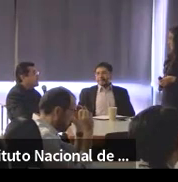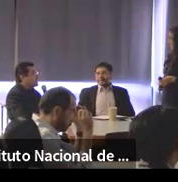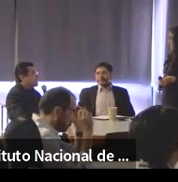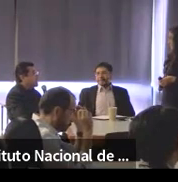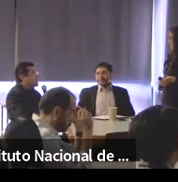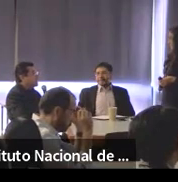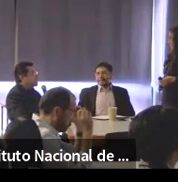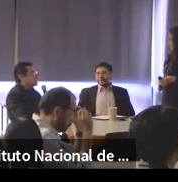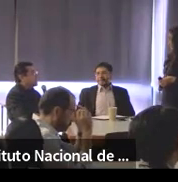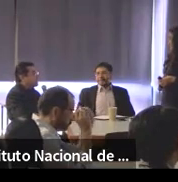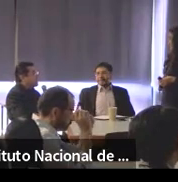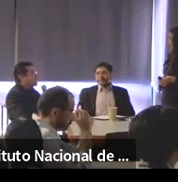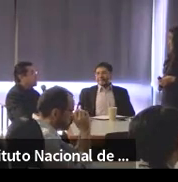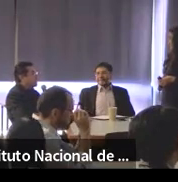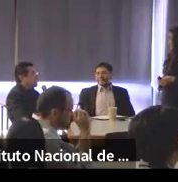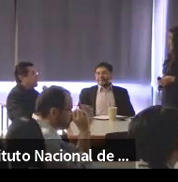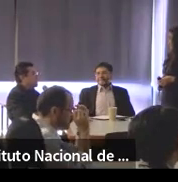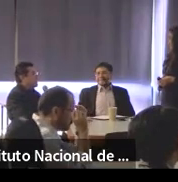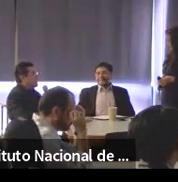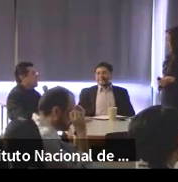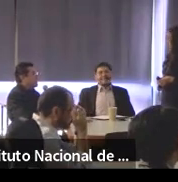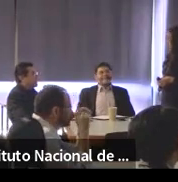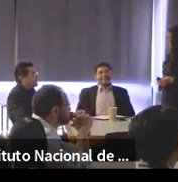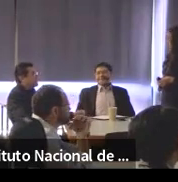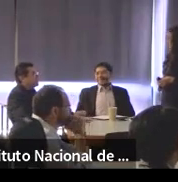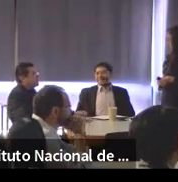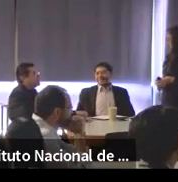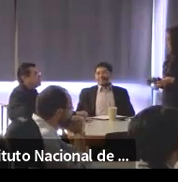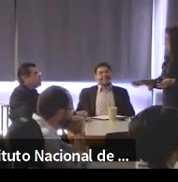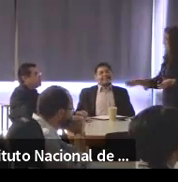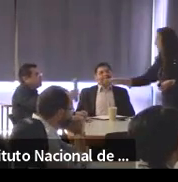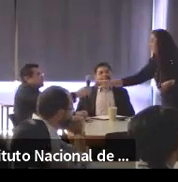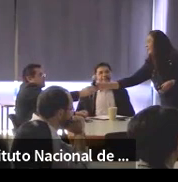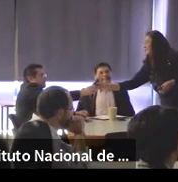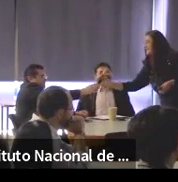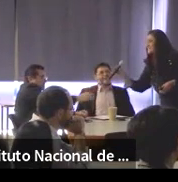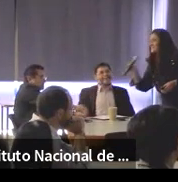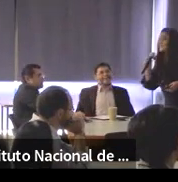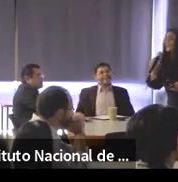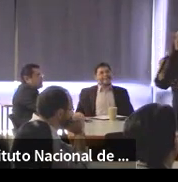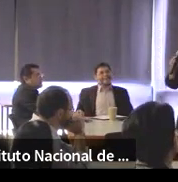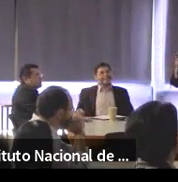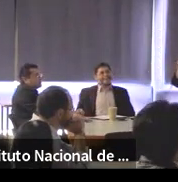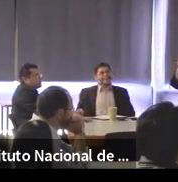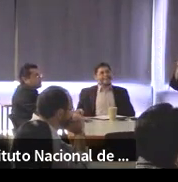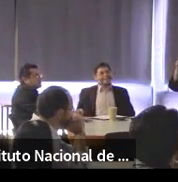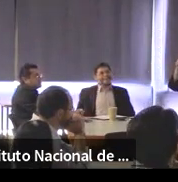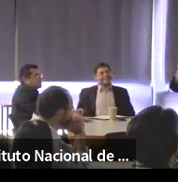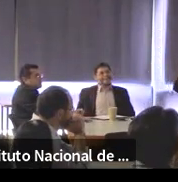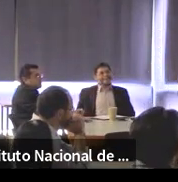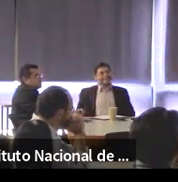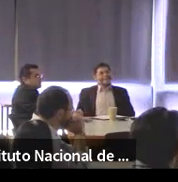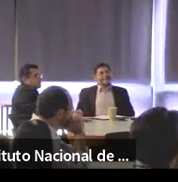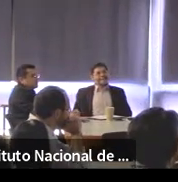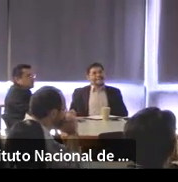esos 130.000 potenciales conflictos que pueda haber Gracias pero usted tiene un